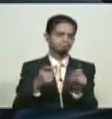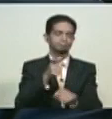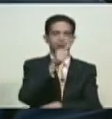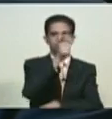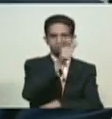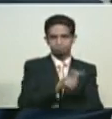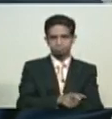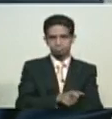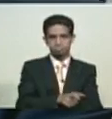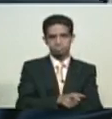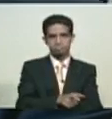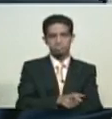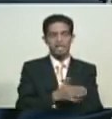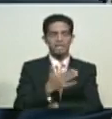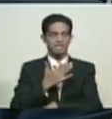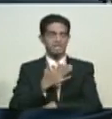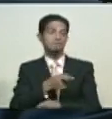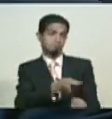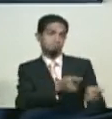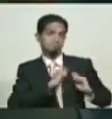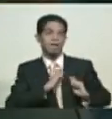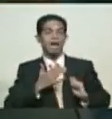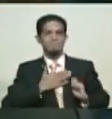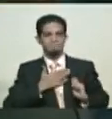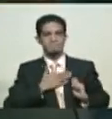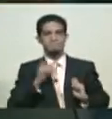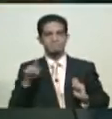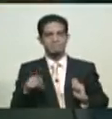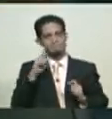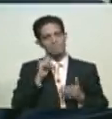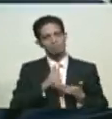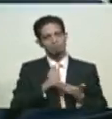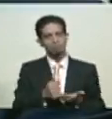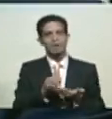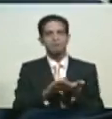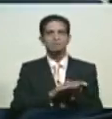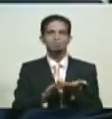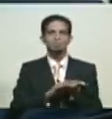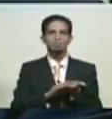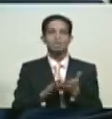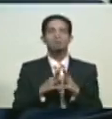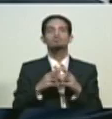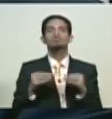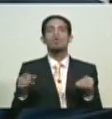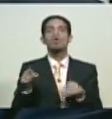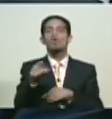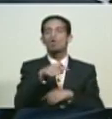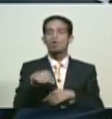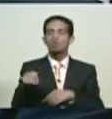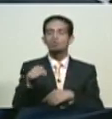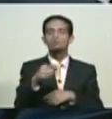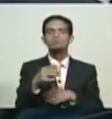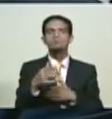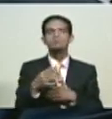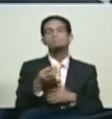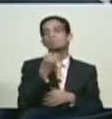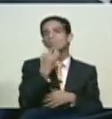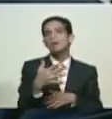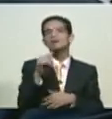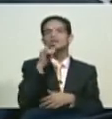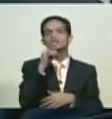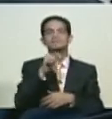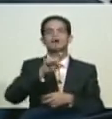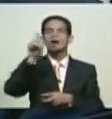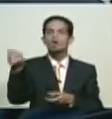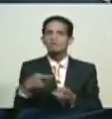márquez y a mi persona para que de manera perentoria se resuelvan todos estos asuntos de habilitación buenas noticias para globovisión para